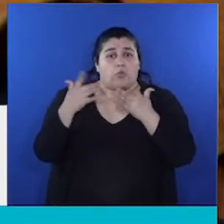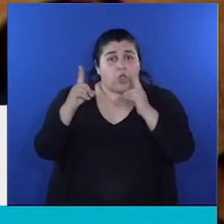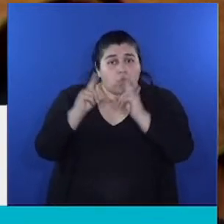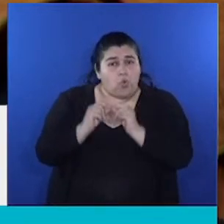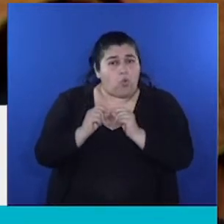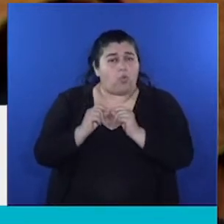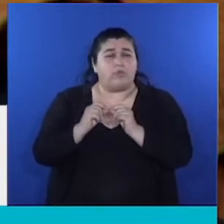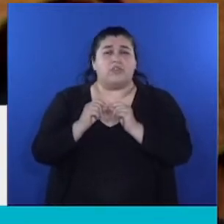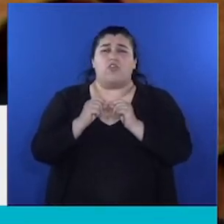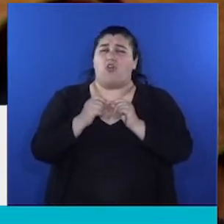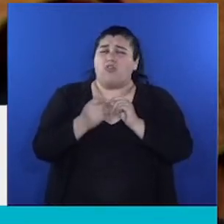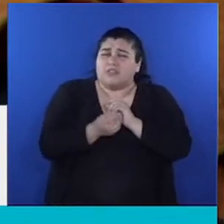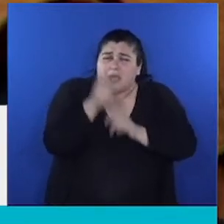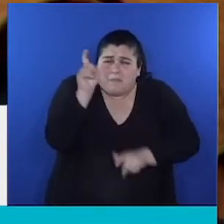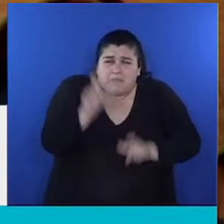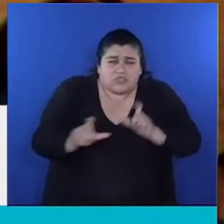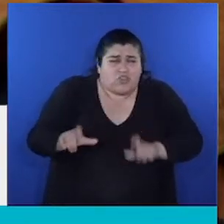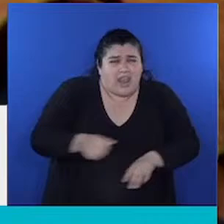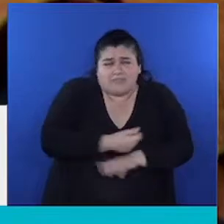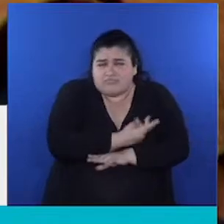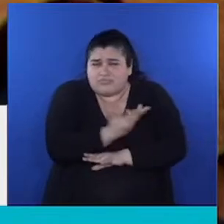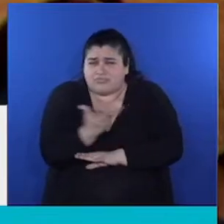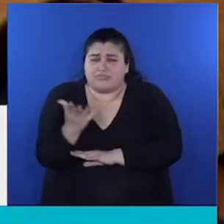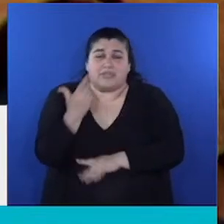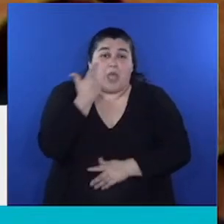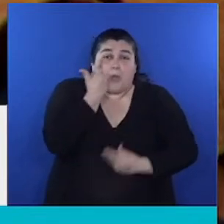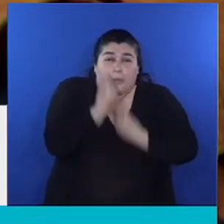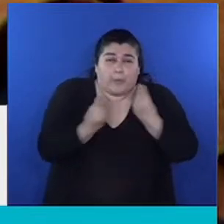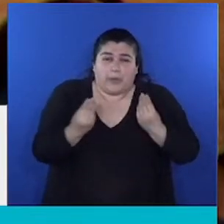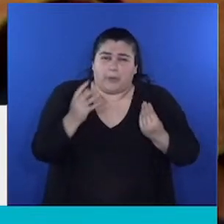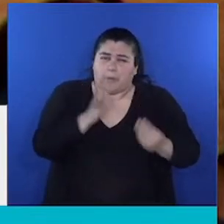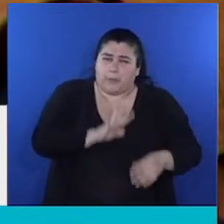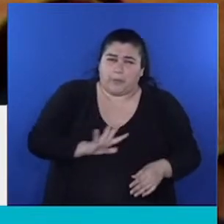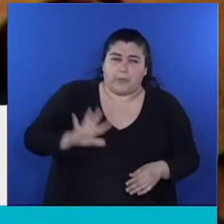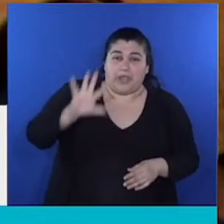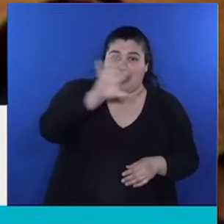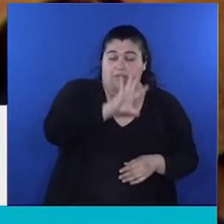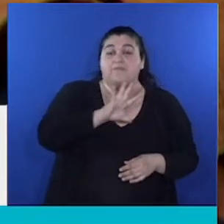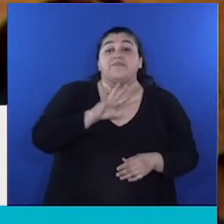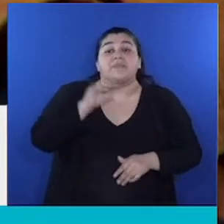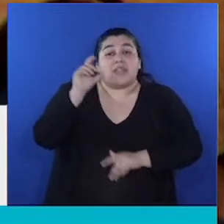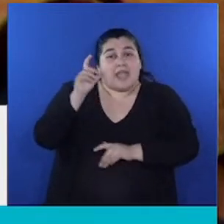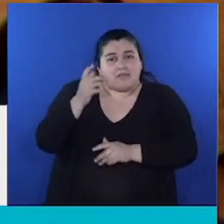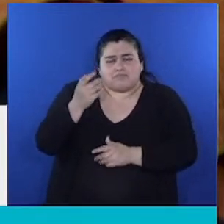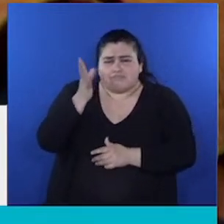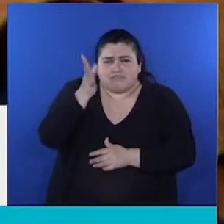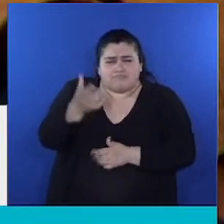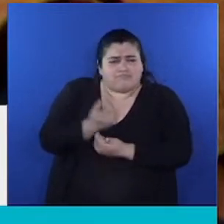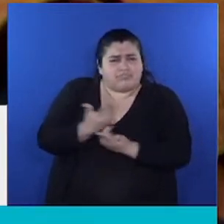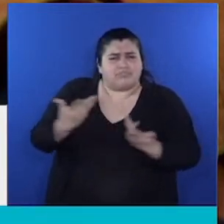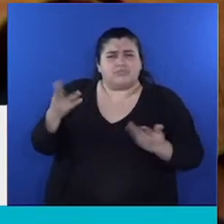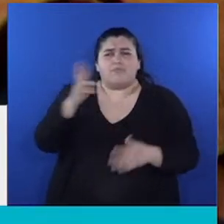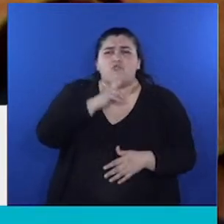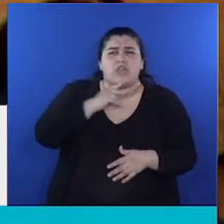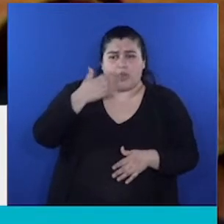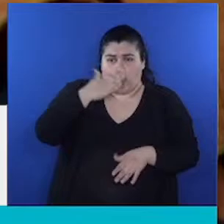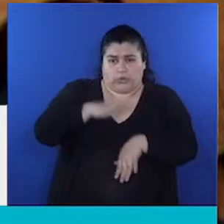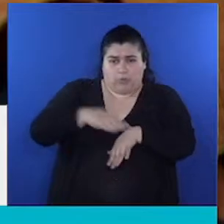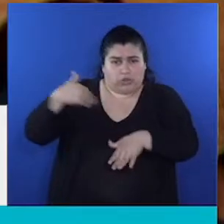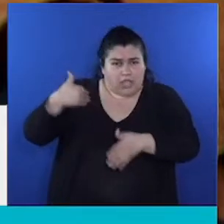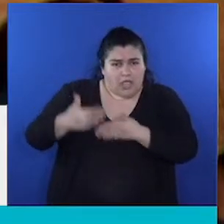de personas que viven en nuestra provincia y la cantidad de mujeres que han podido denunciar en estos últimos tiempos gracias a